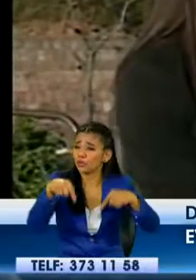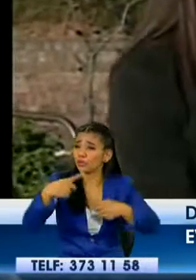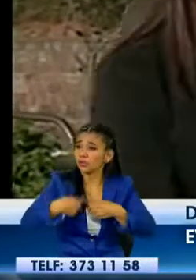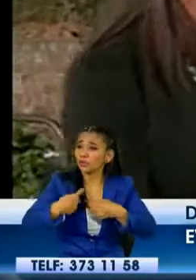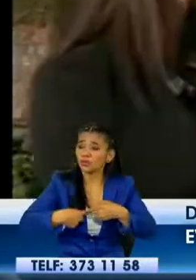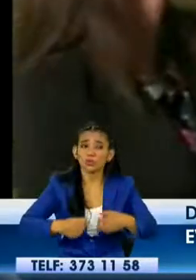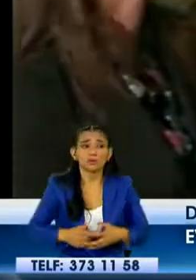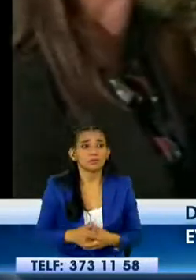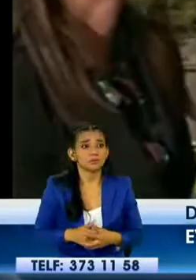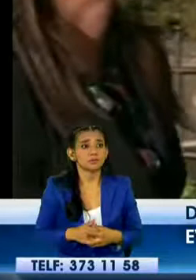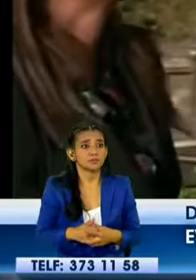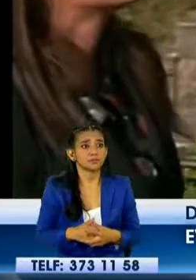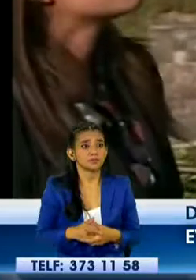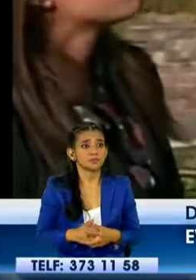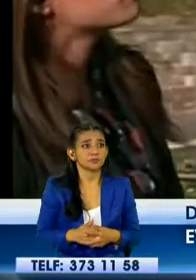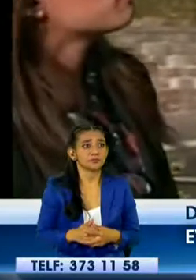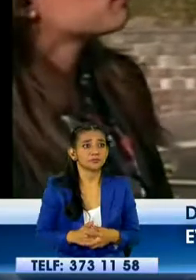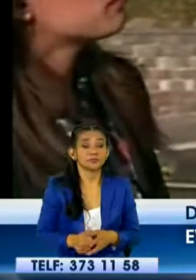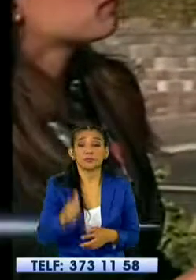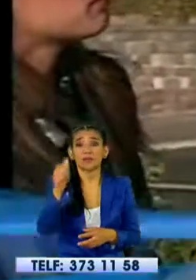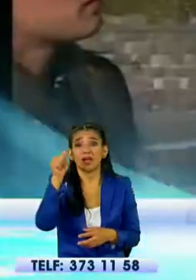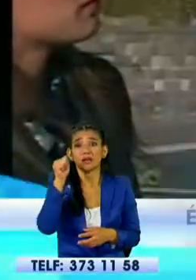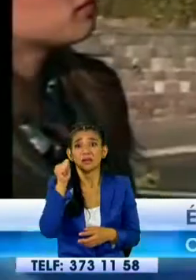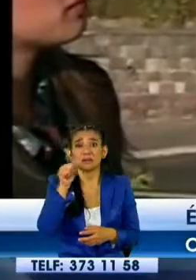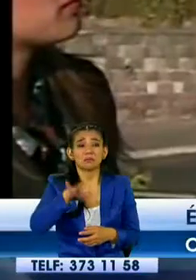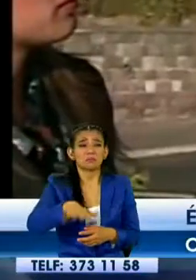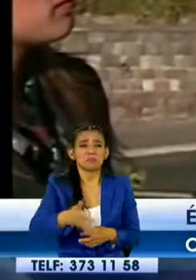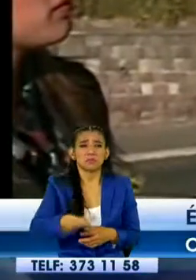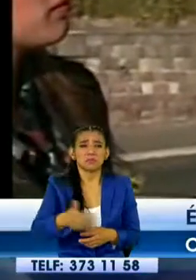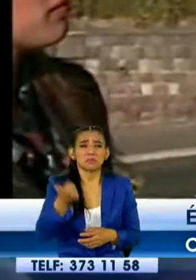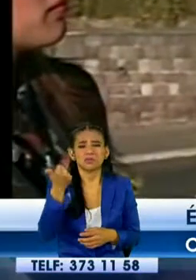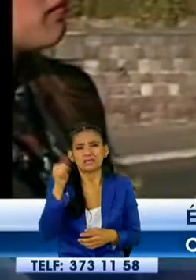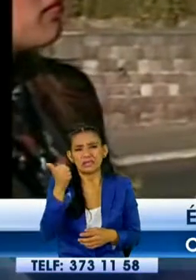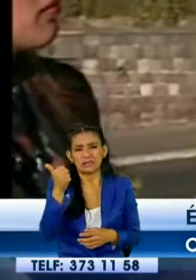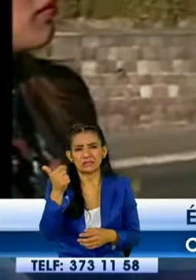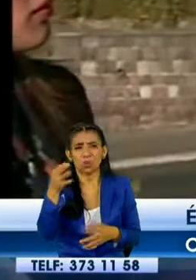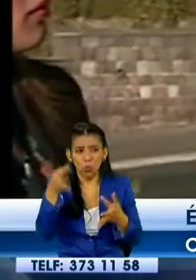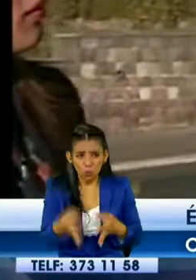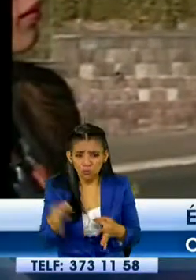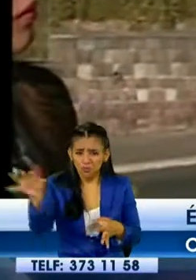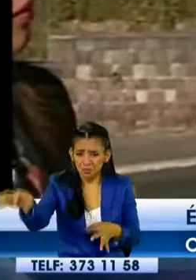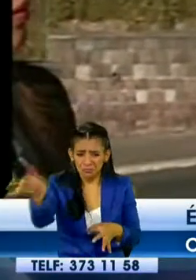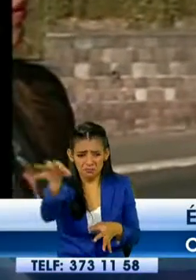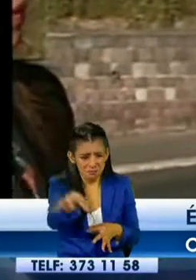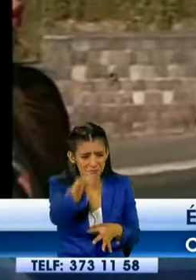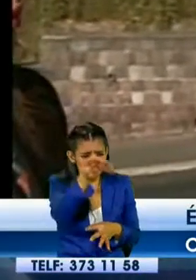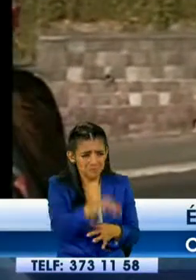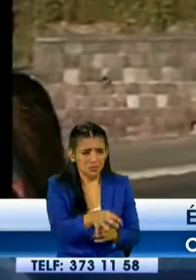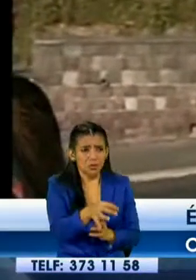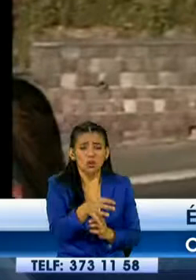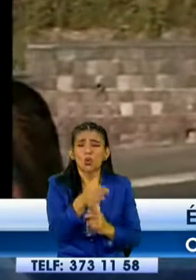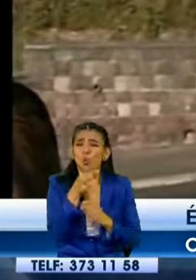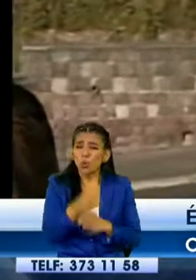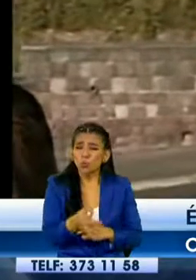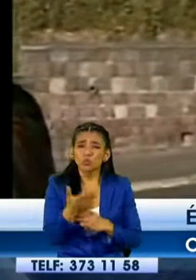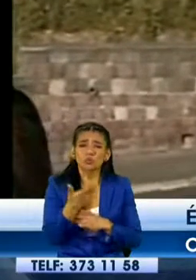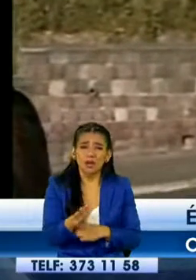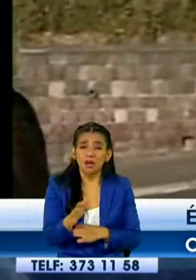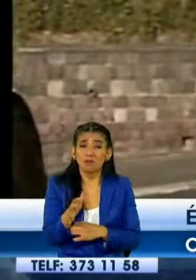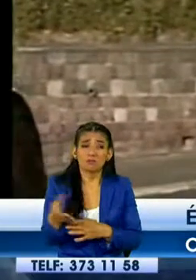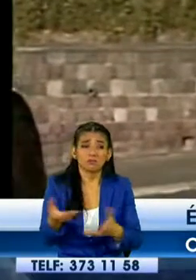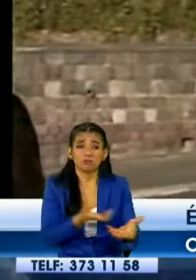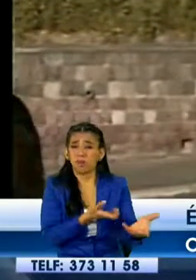ciudad? Bueno, el día de ayer tuvimos aproximadamente 9 incendios al mismo tiempo. Eso generó que toda nuestra capacidad